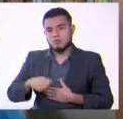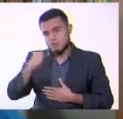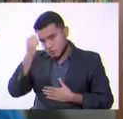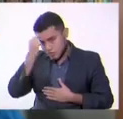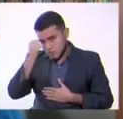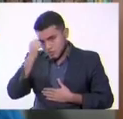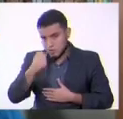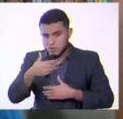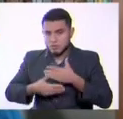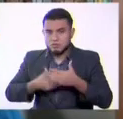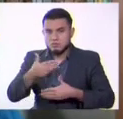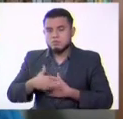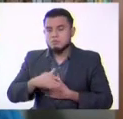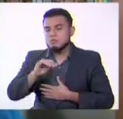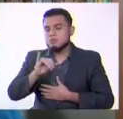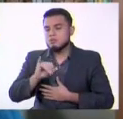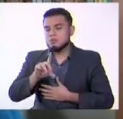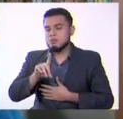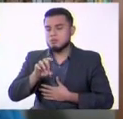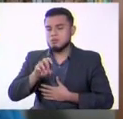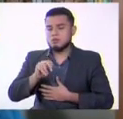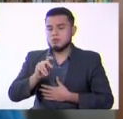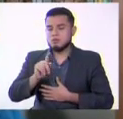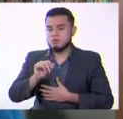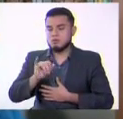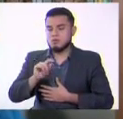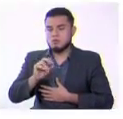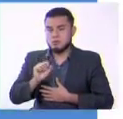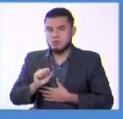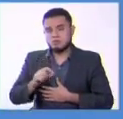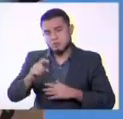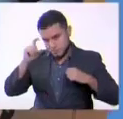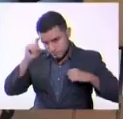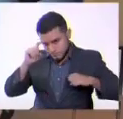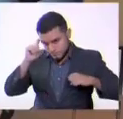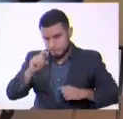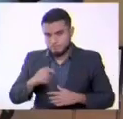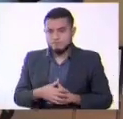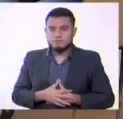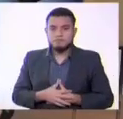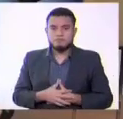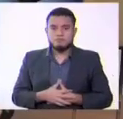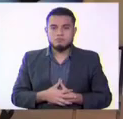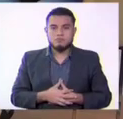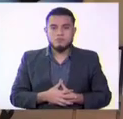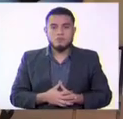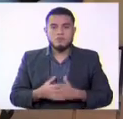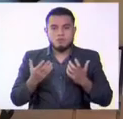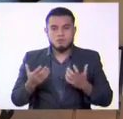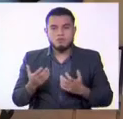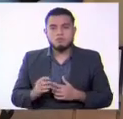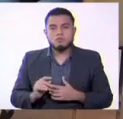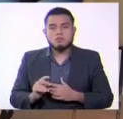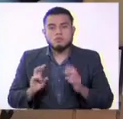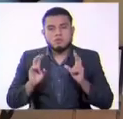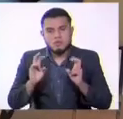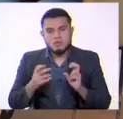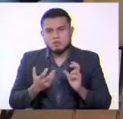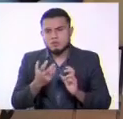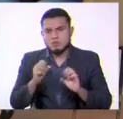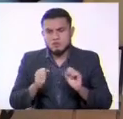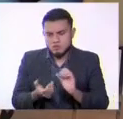proceso identitario, un proceso de toma de conciencia identitaria. Hay muchos elementos que podemos rescatar de